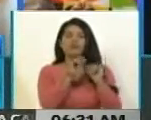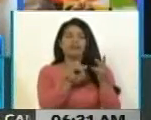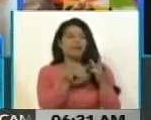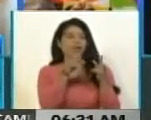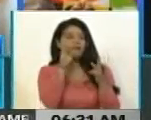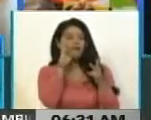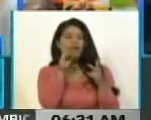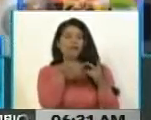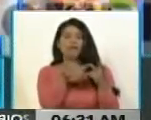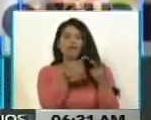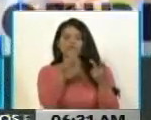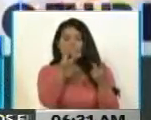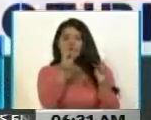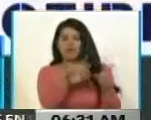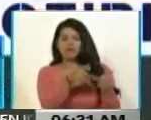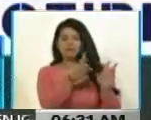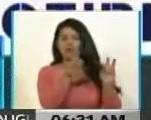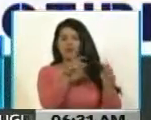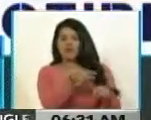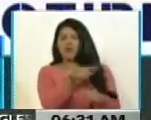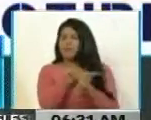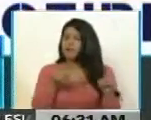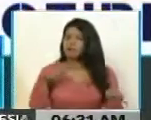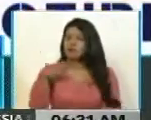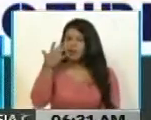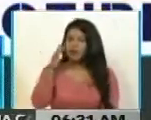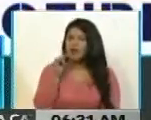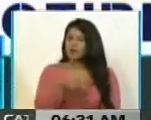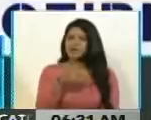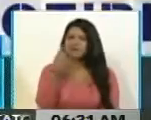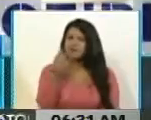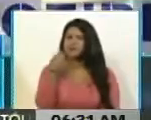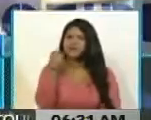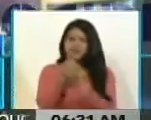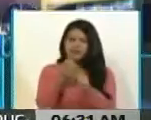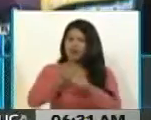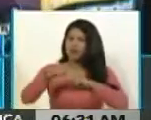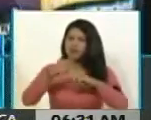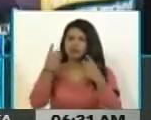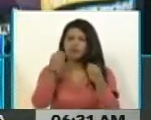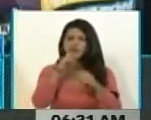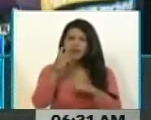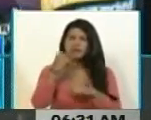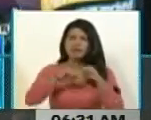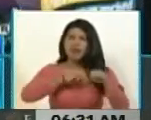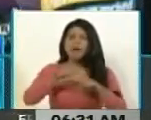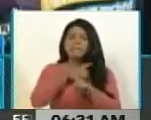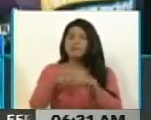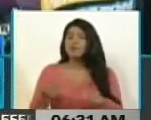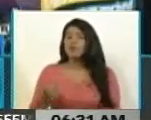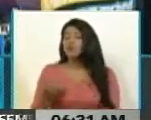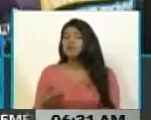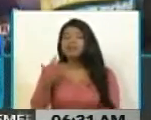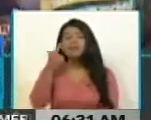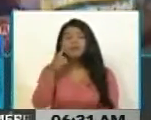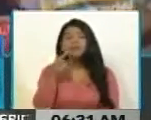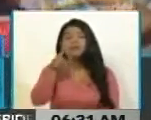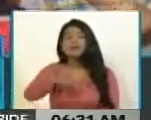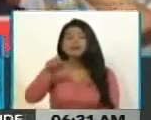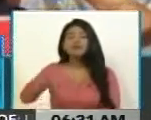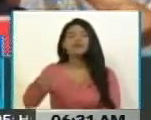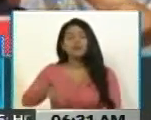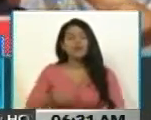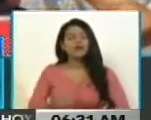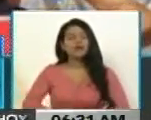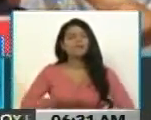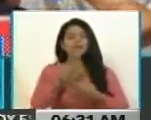que también creo que ahí hay bastante que hacer y que decir. Pero sobre todo dejar que la gente exprese,